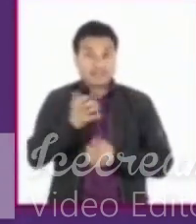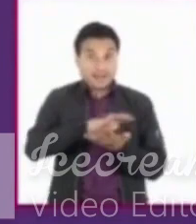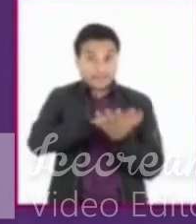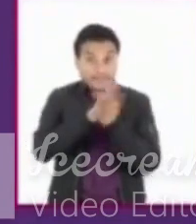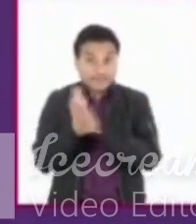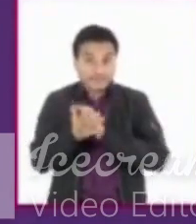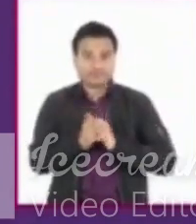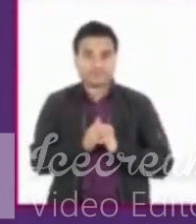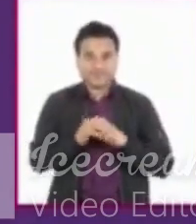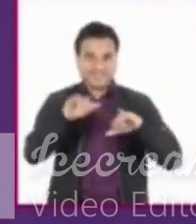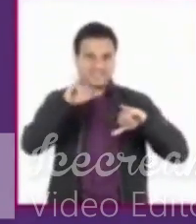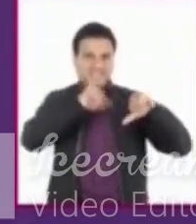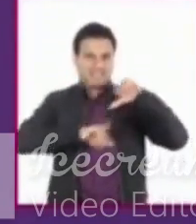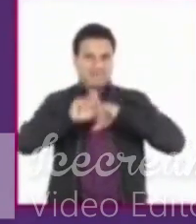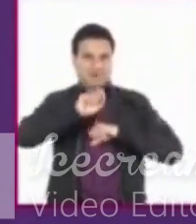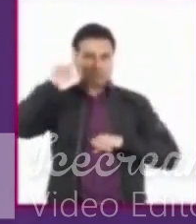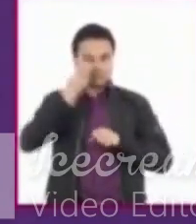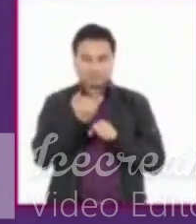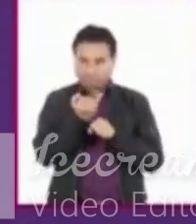química.